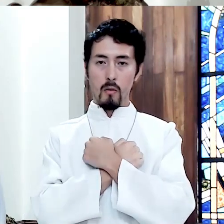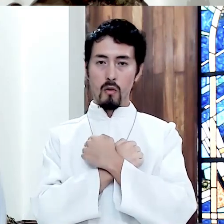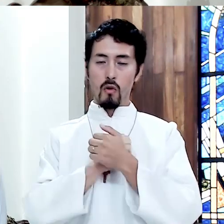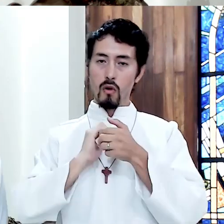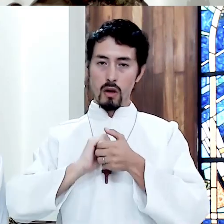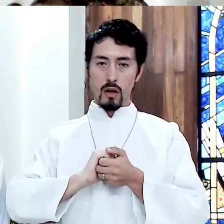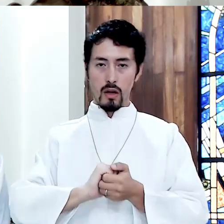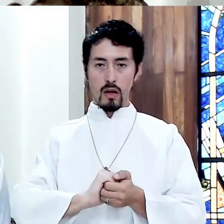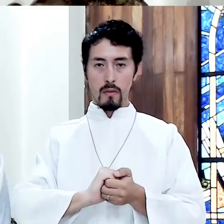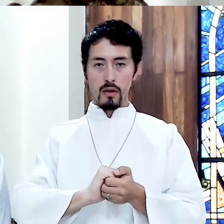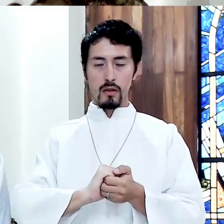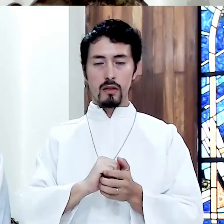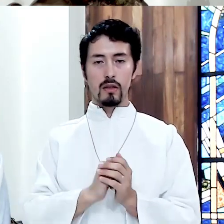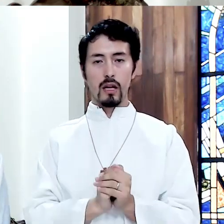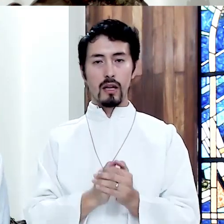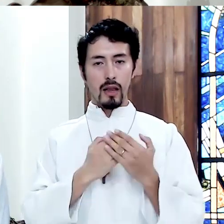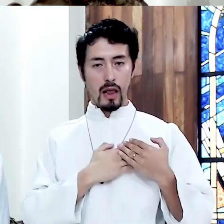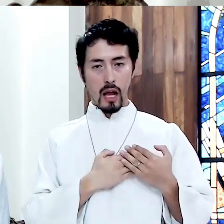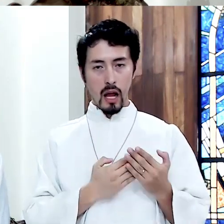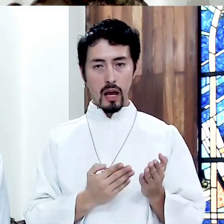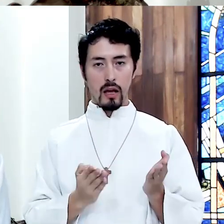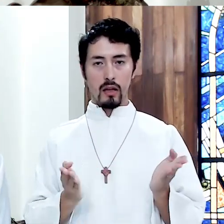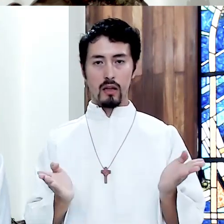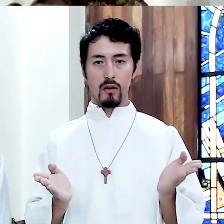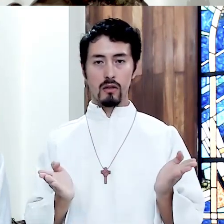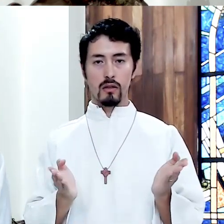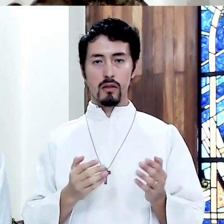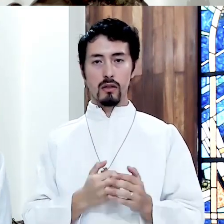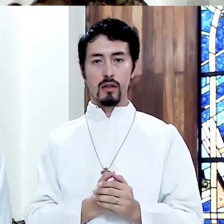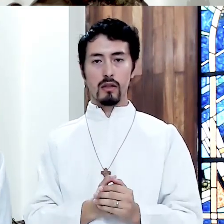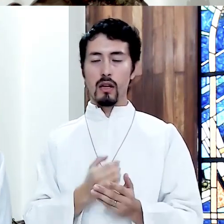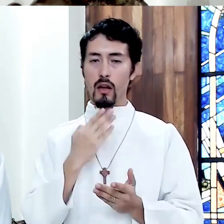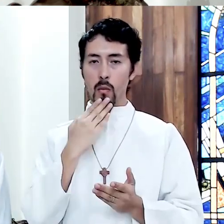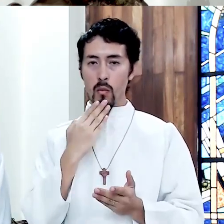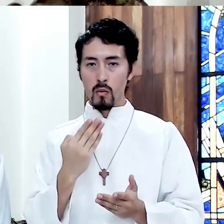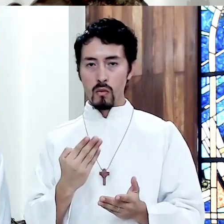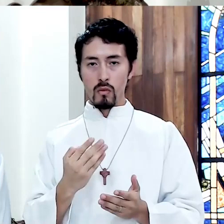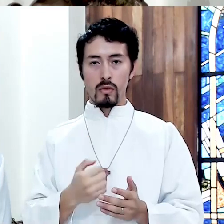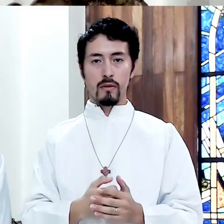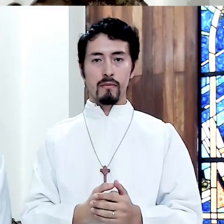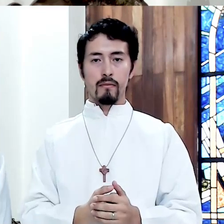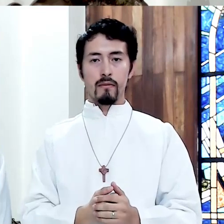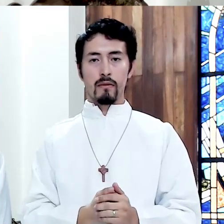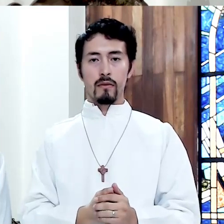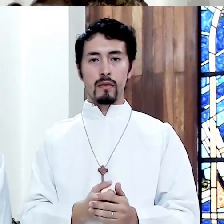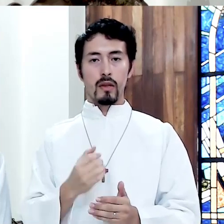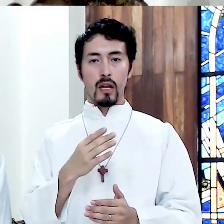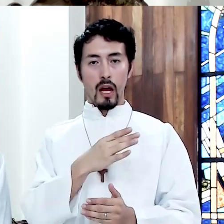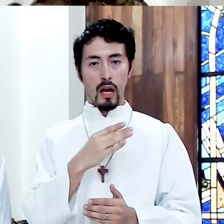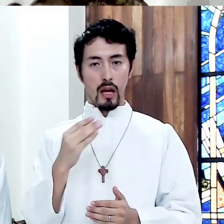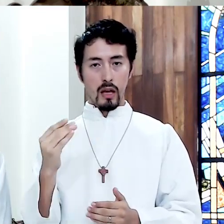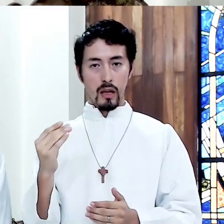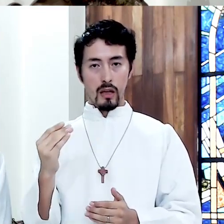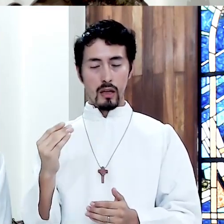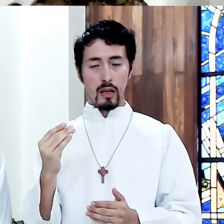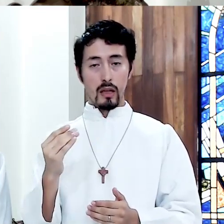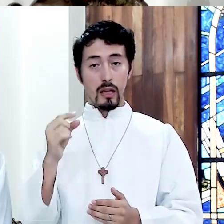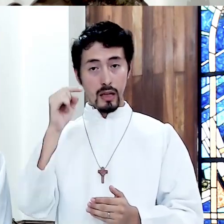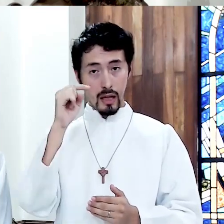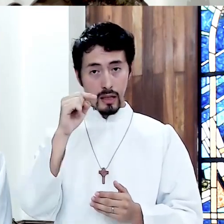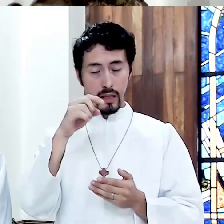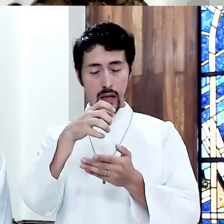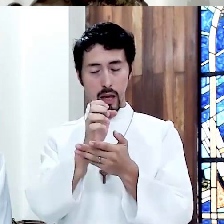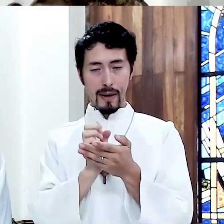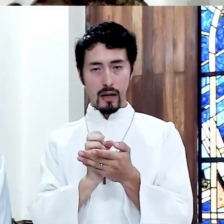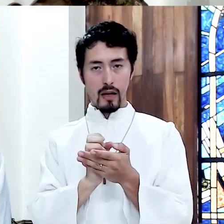amistad, la generosidad, la bondad. Y aquí aparece entonces con mucha fuerza ese amor